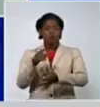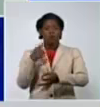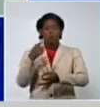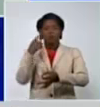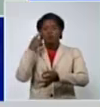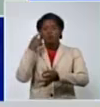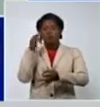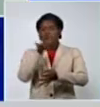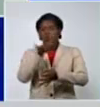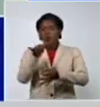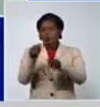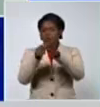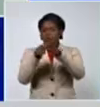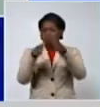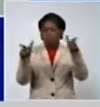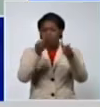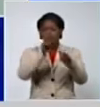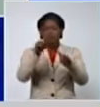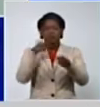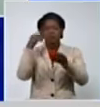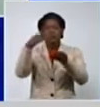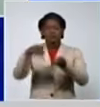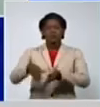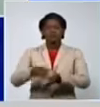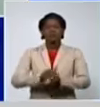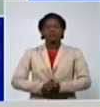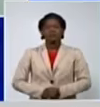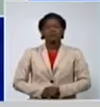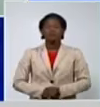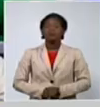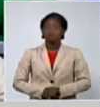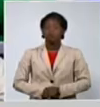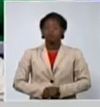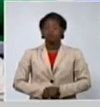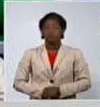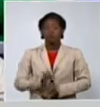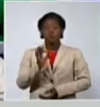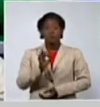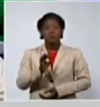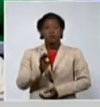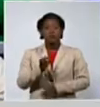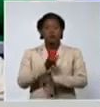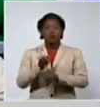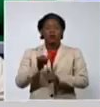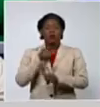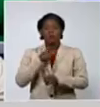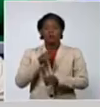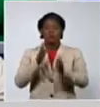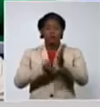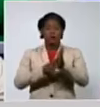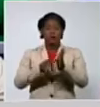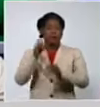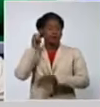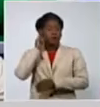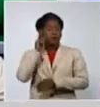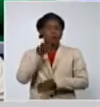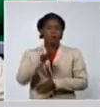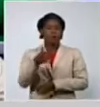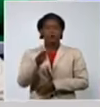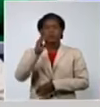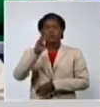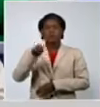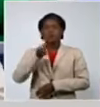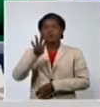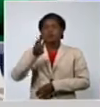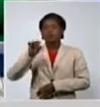más elevadas de fallecidos. No así en tasa, que en febrero es de 0,47, pero que